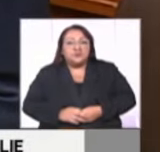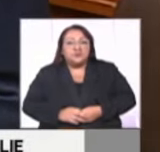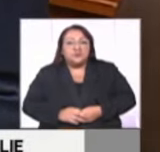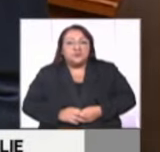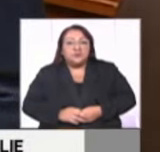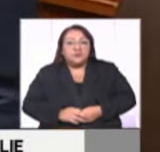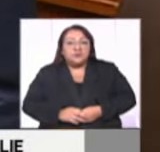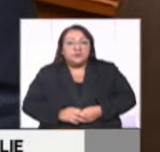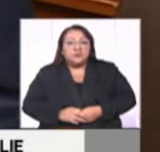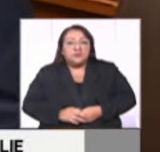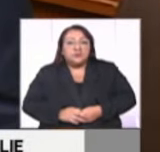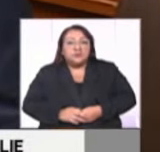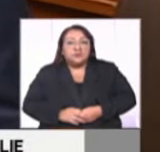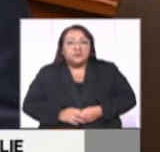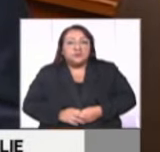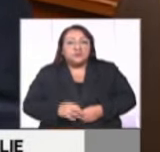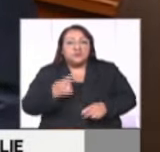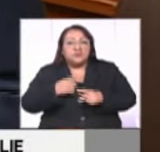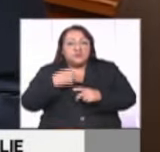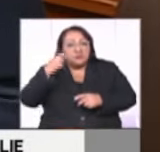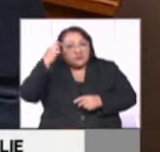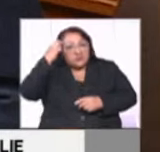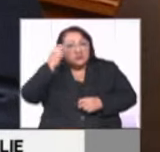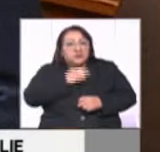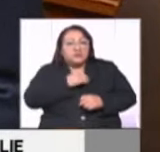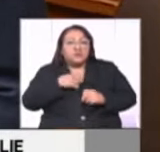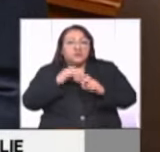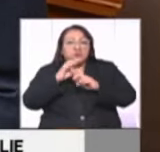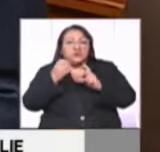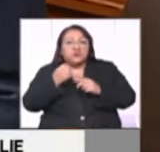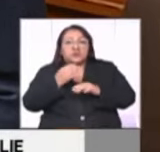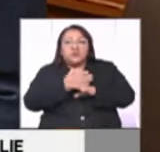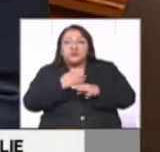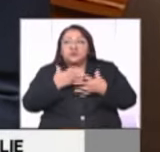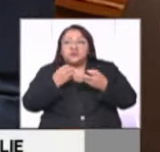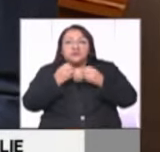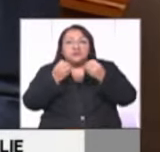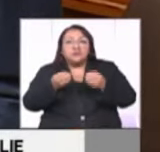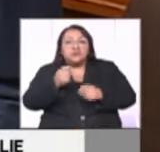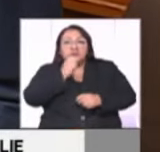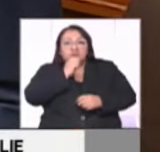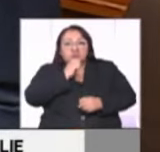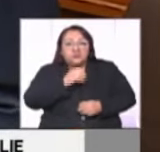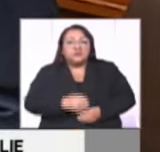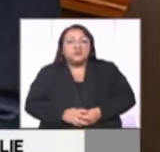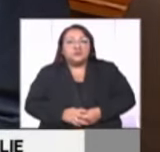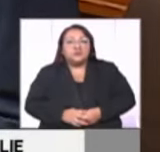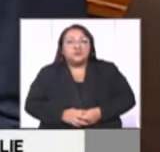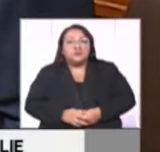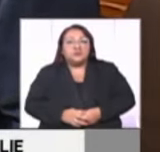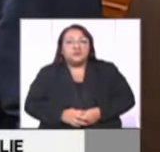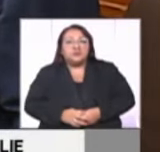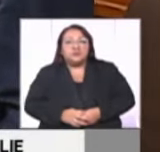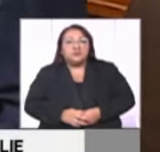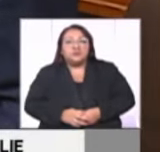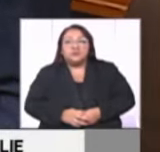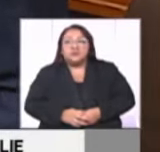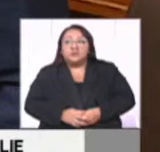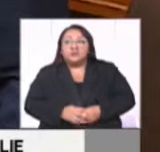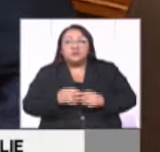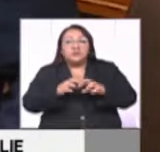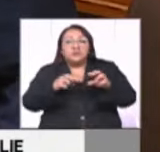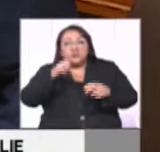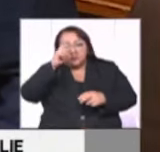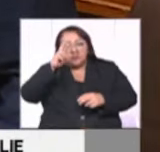por política institucional del Ministerio de Cultura se decidió privatizar. El pueblo del Cusco,